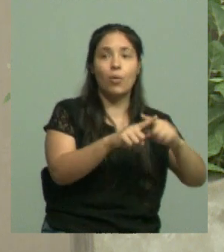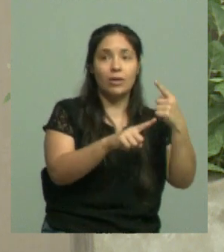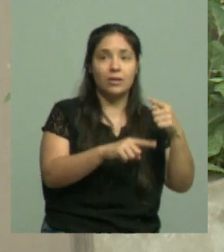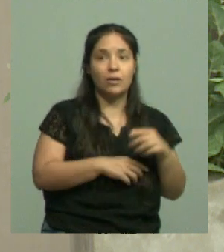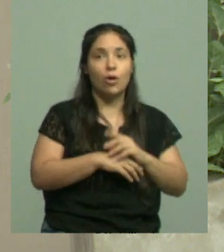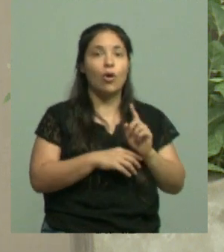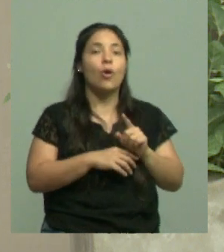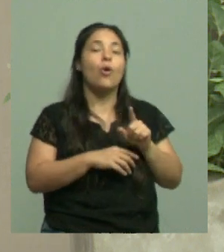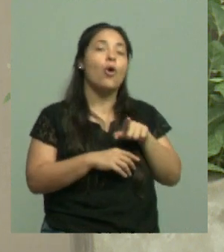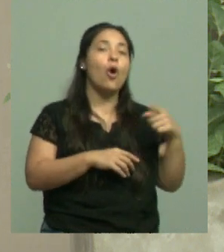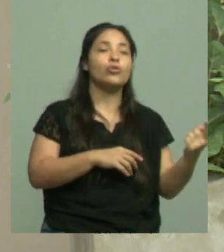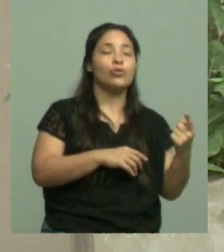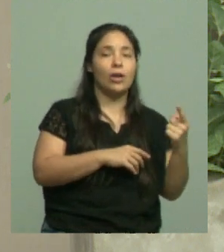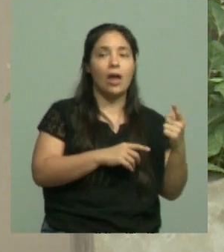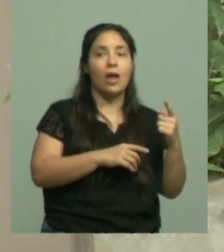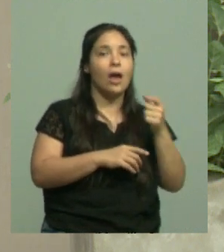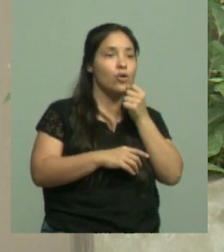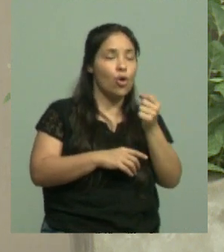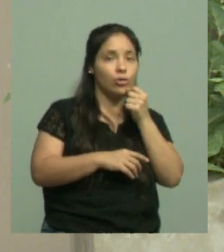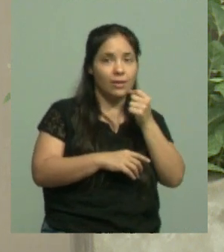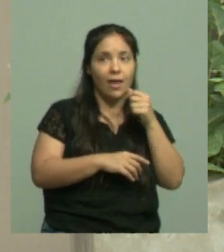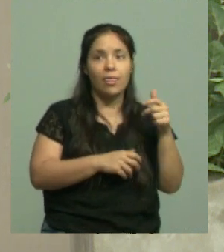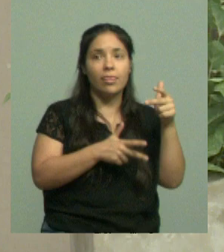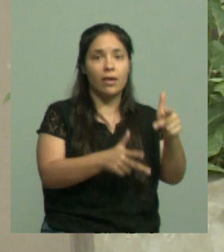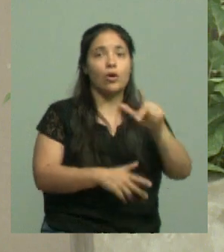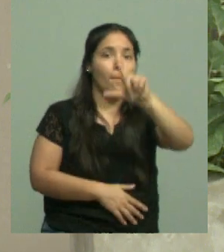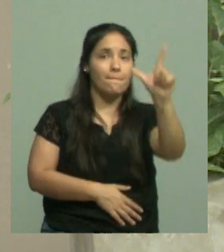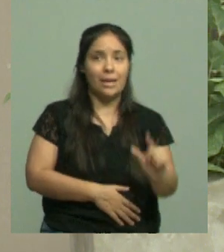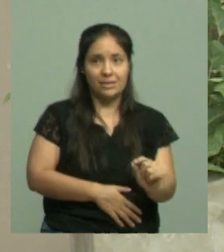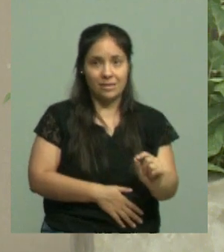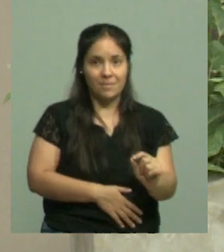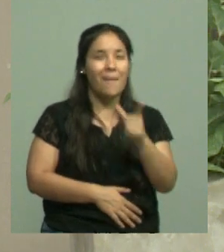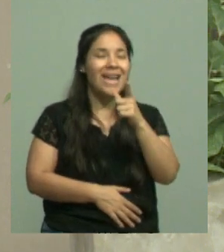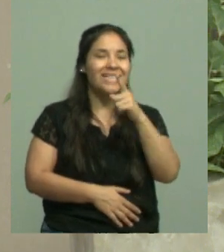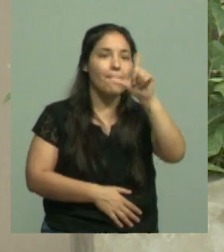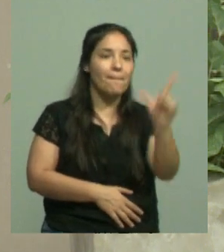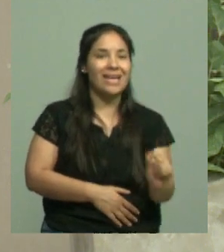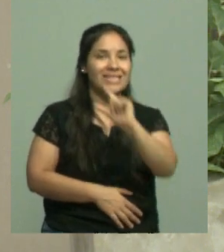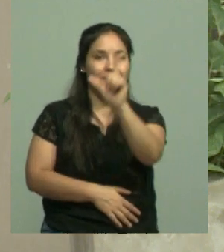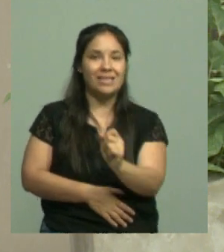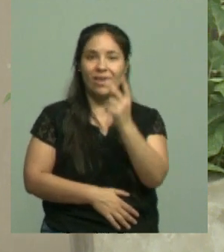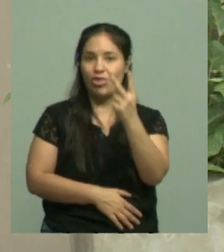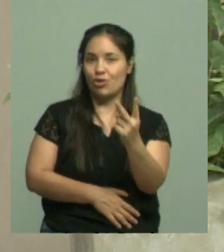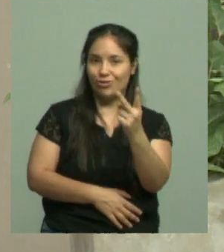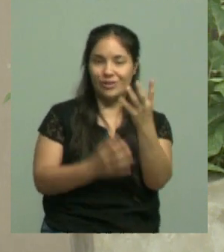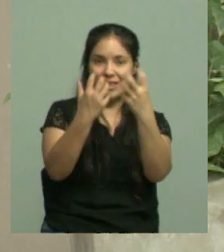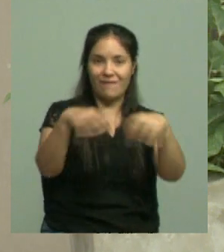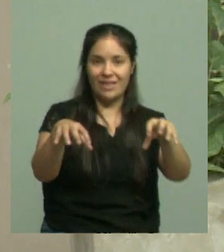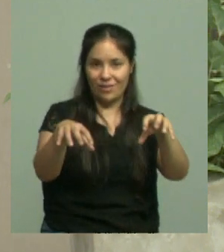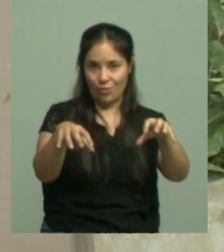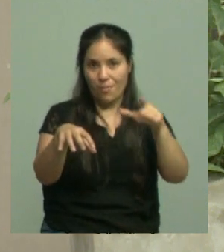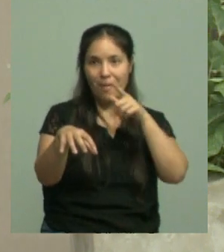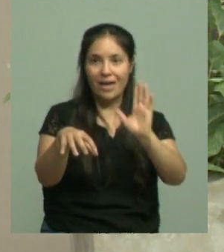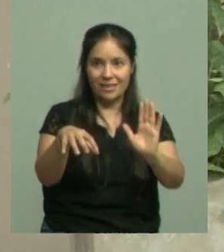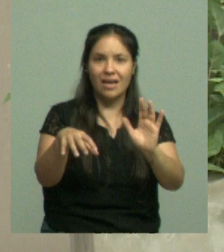otra nota también que escuché de él hablaba de que hay dos países claramente, ¿no? Es lo que dice él y a veces